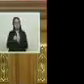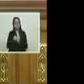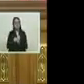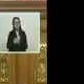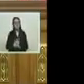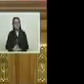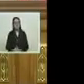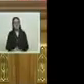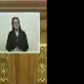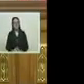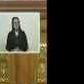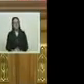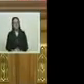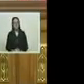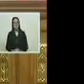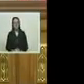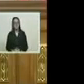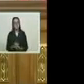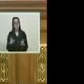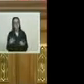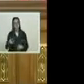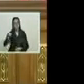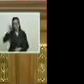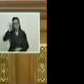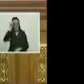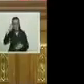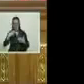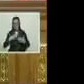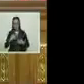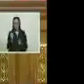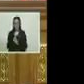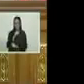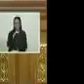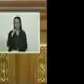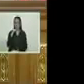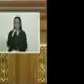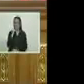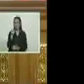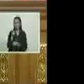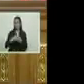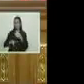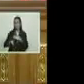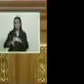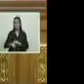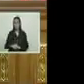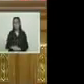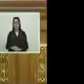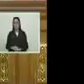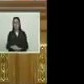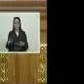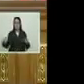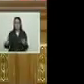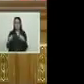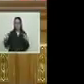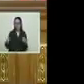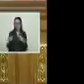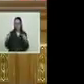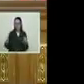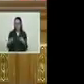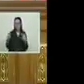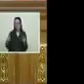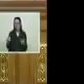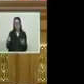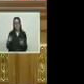pero viene un diablo con sotana a llamar al enfrentamiento entre los venezolanos, a la guerra civil.